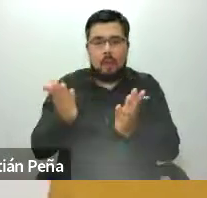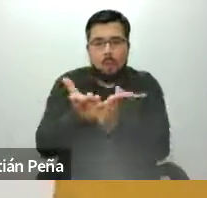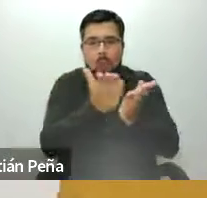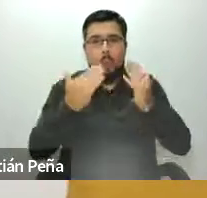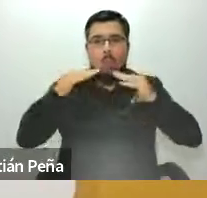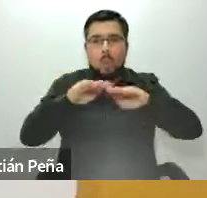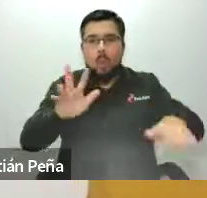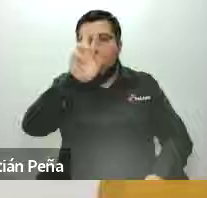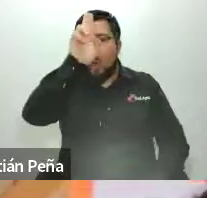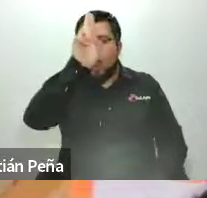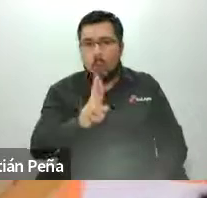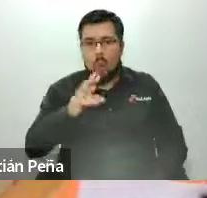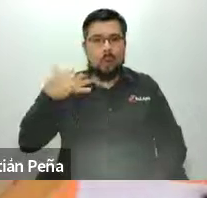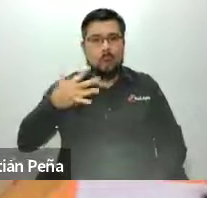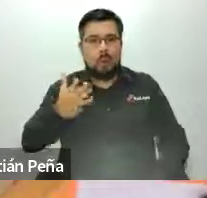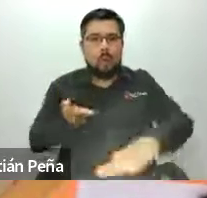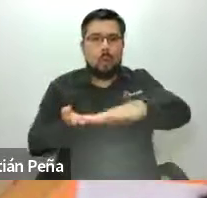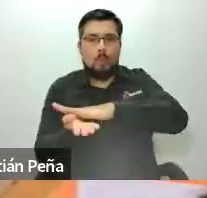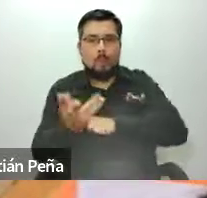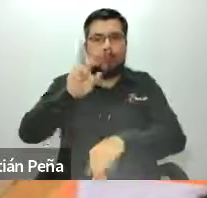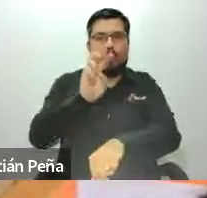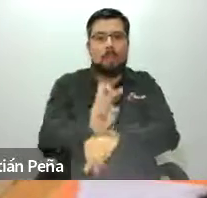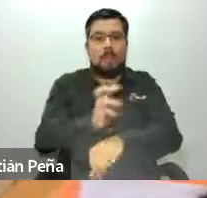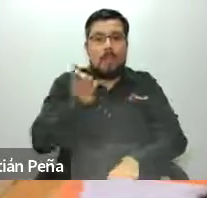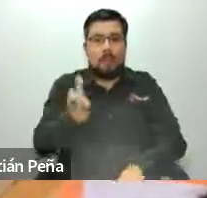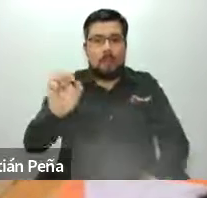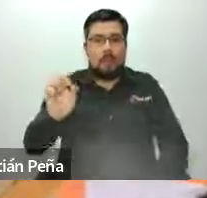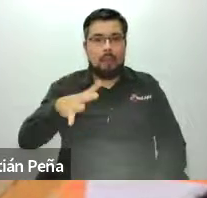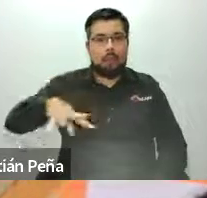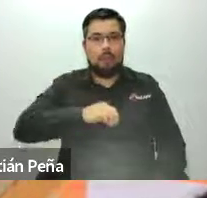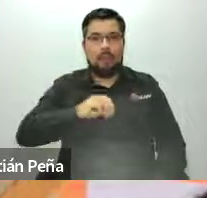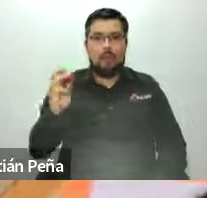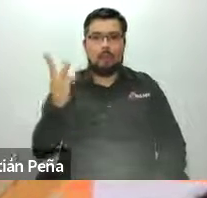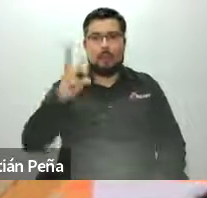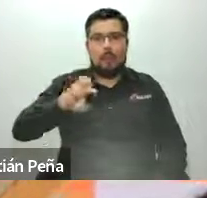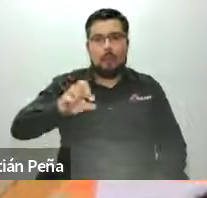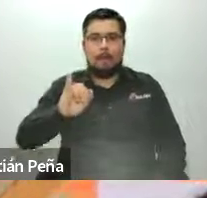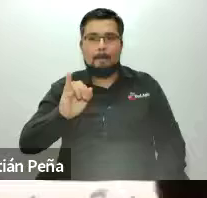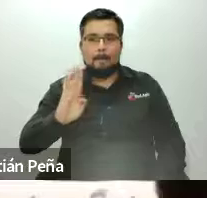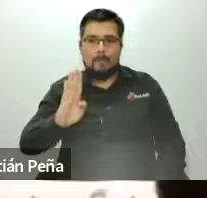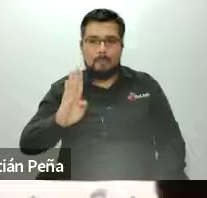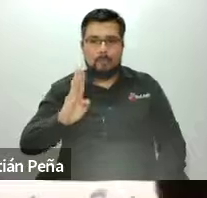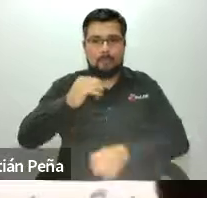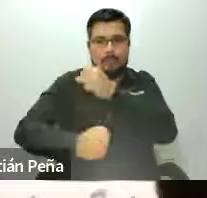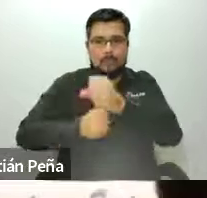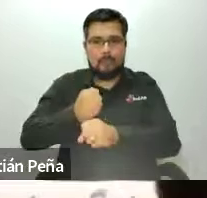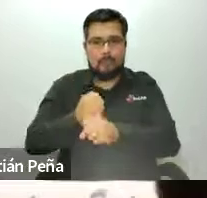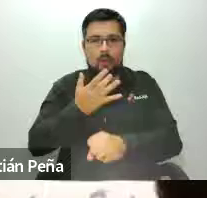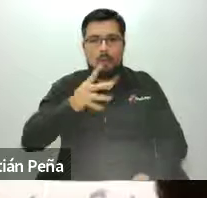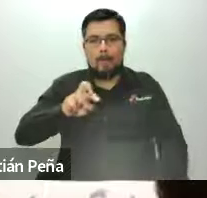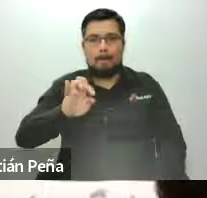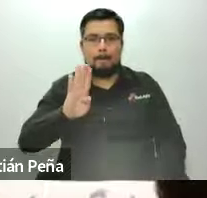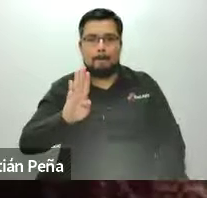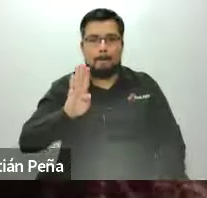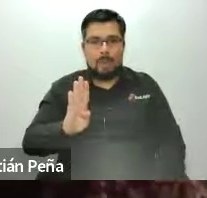en las propuestas pedagógicas. Esta era nuestra tercera PID del año porque son bimensuales. Entonces, esta vez